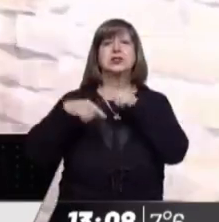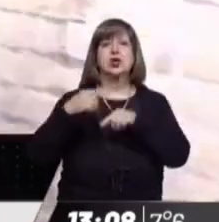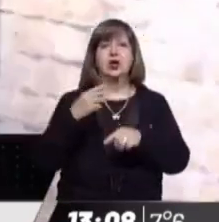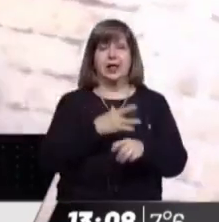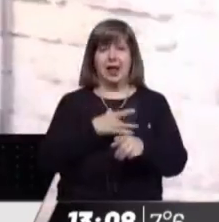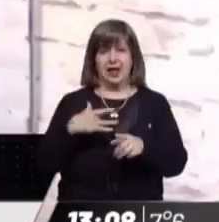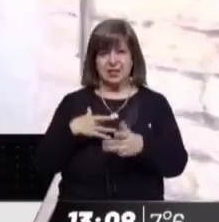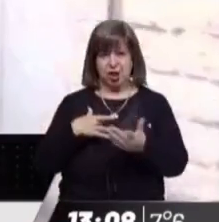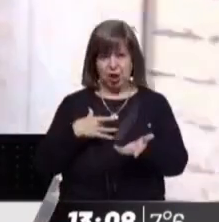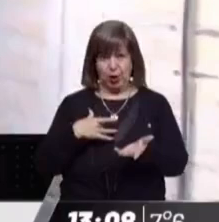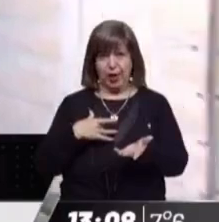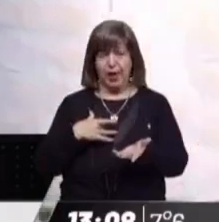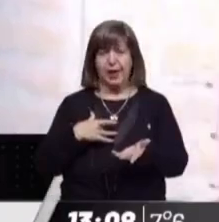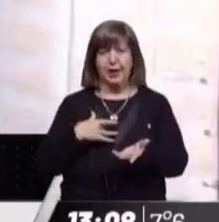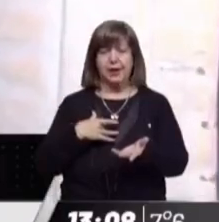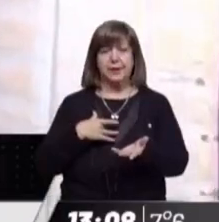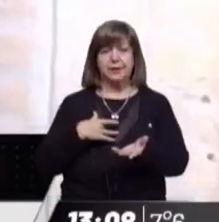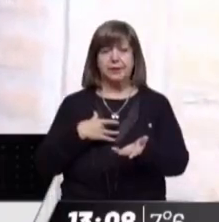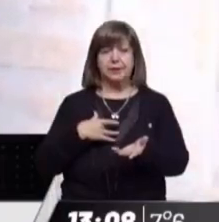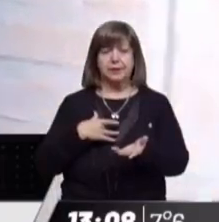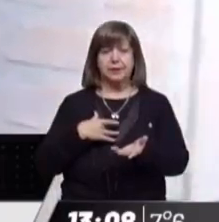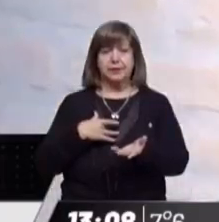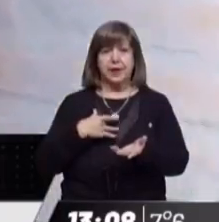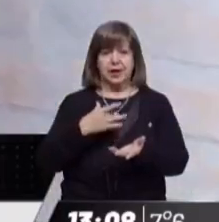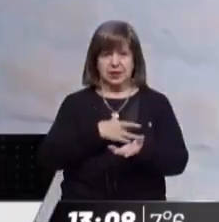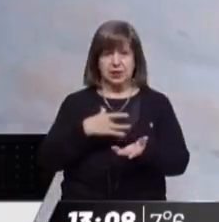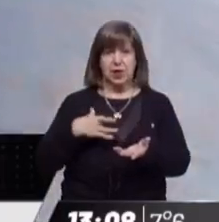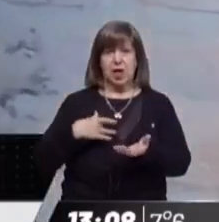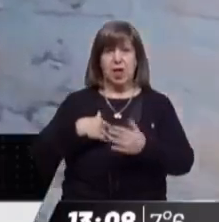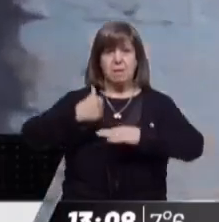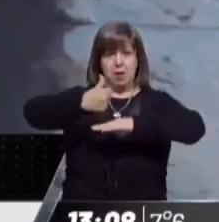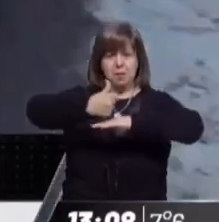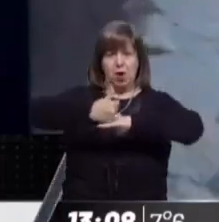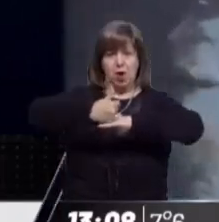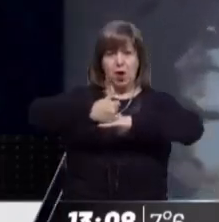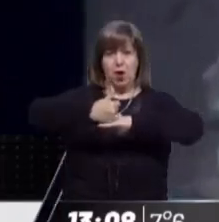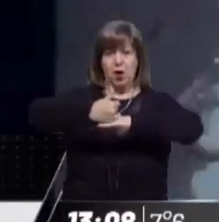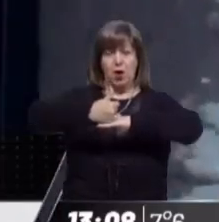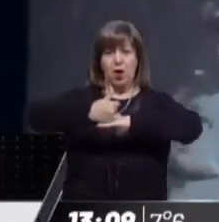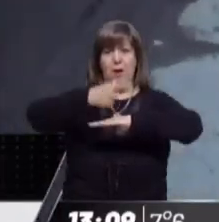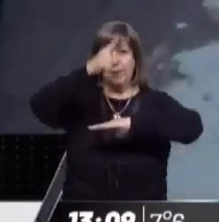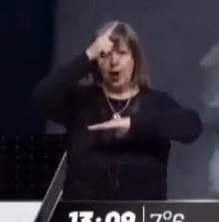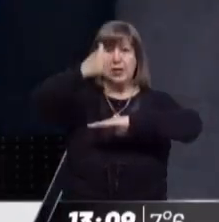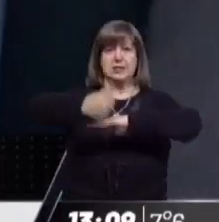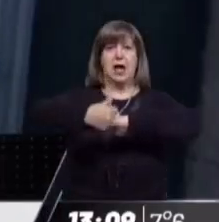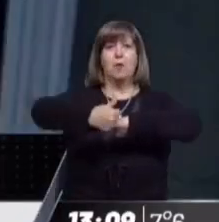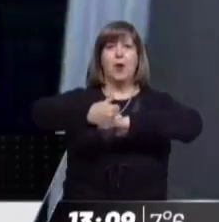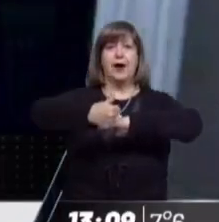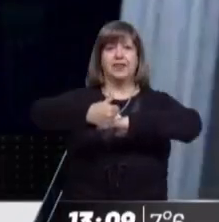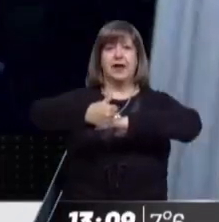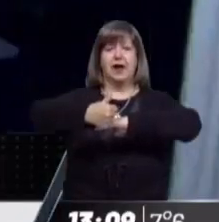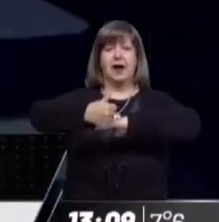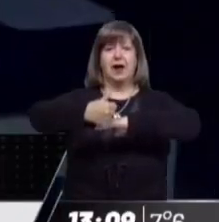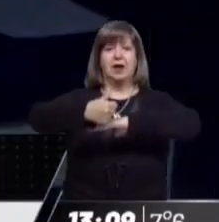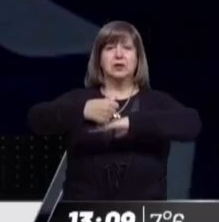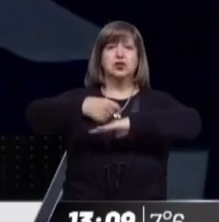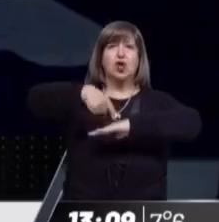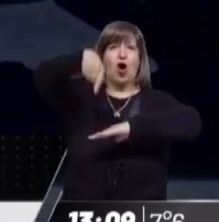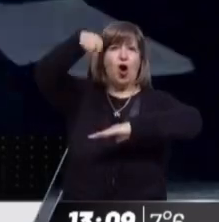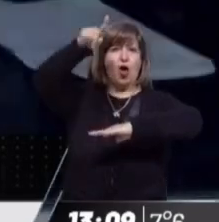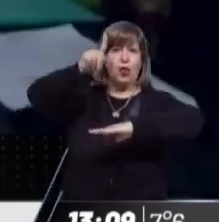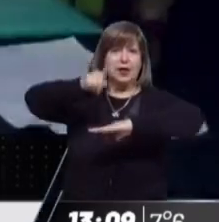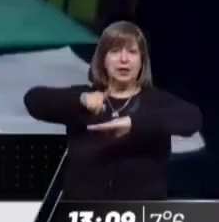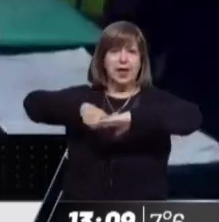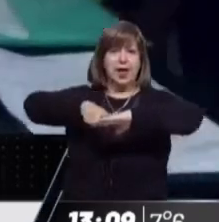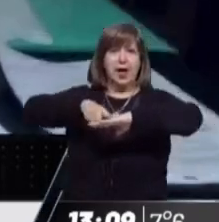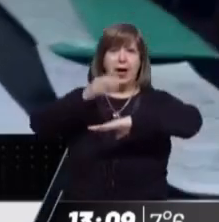a escucharla 24 horas una Consigna policial durante 3 años permiso Buen día Hola